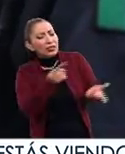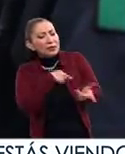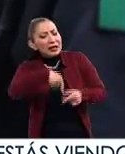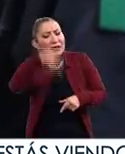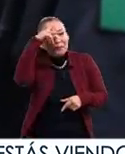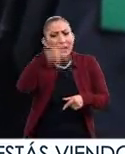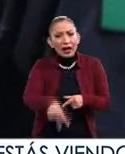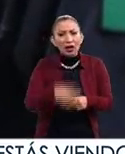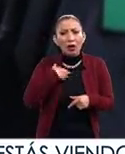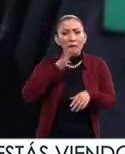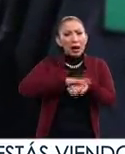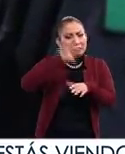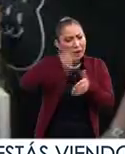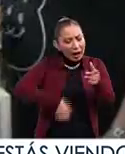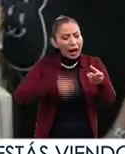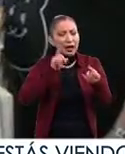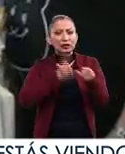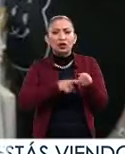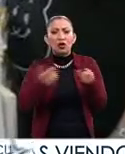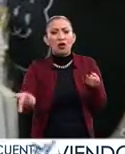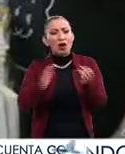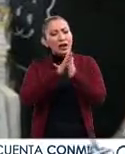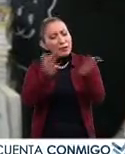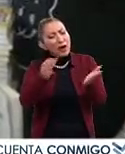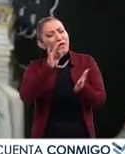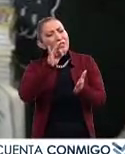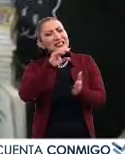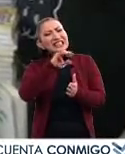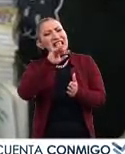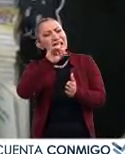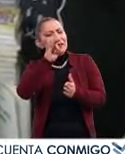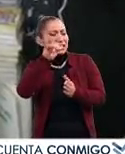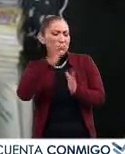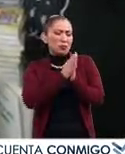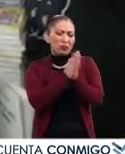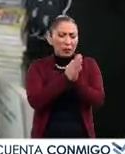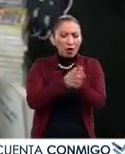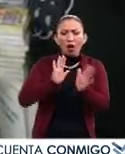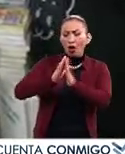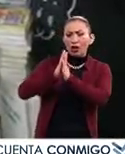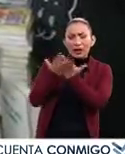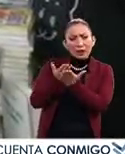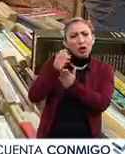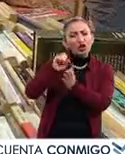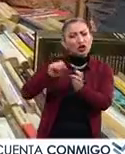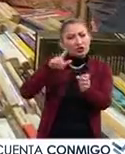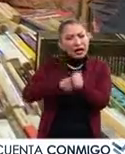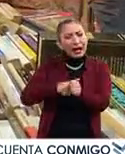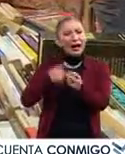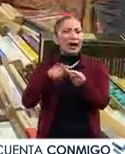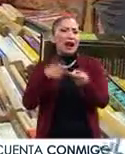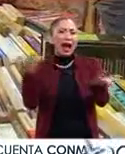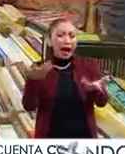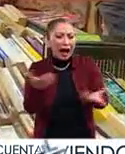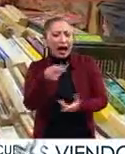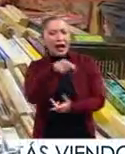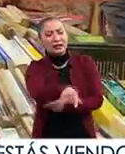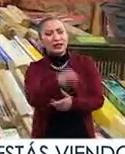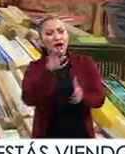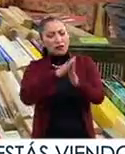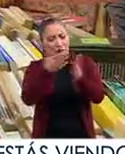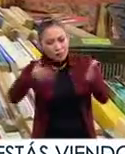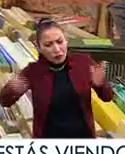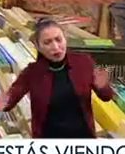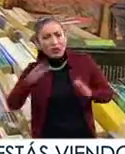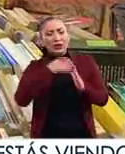México. Más baratos. Publica ciencia ficción, ¿por qué no? Publica novela social, haz